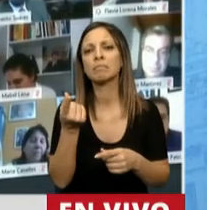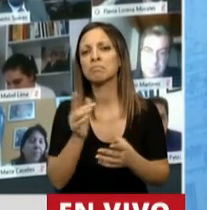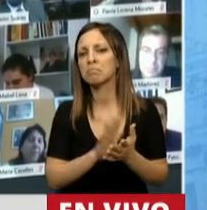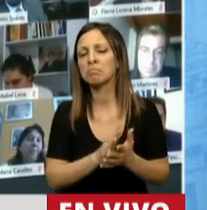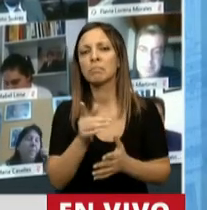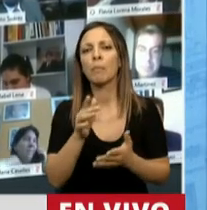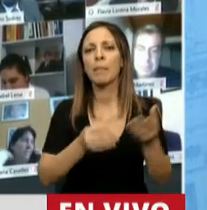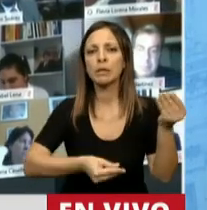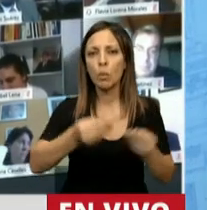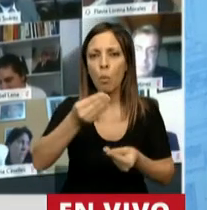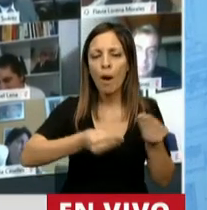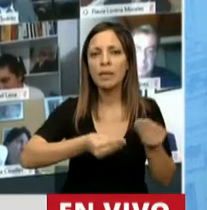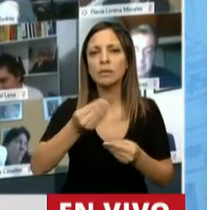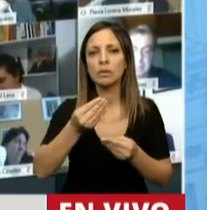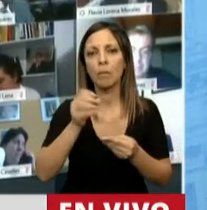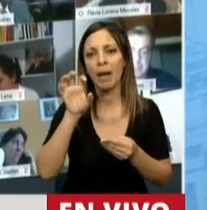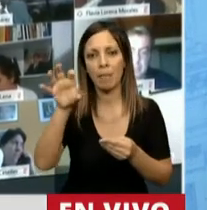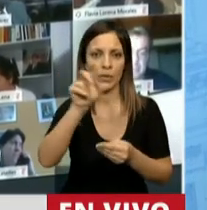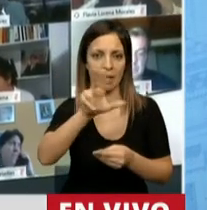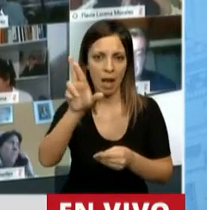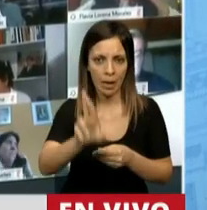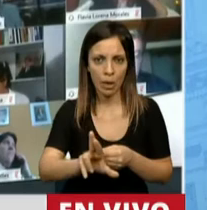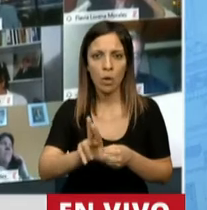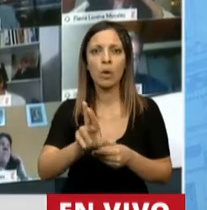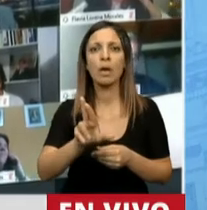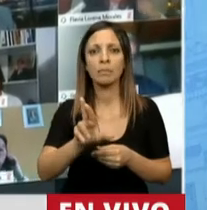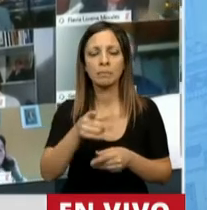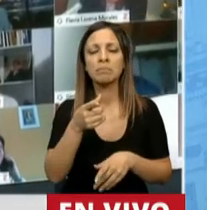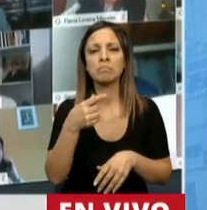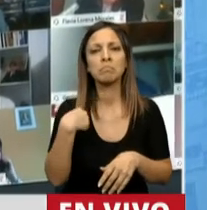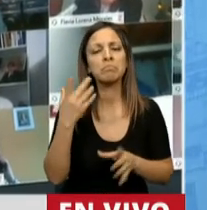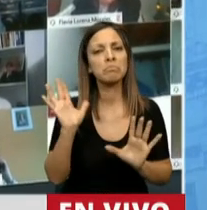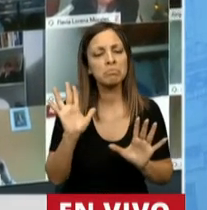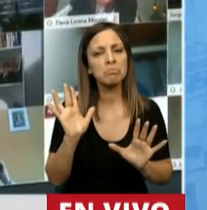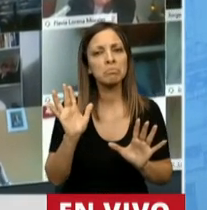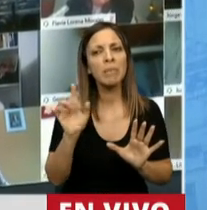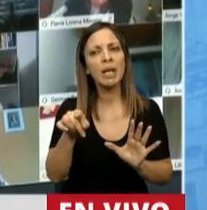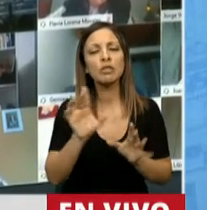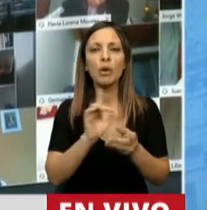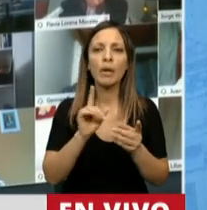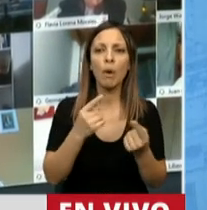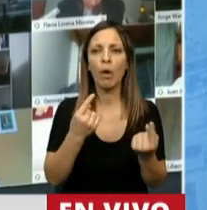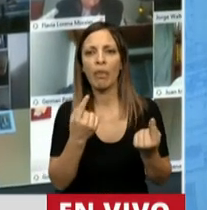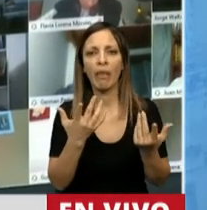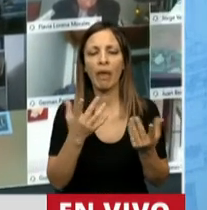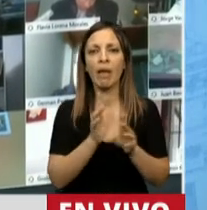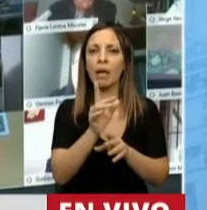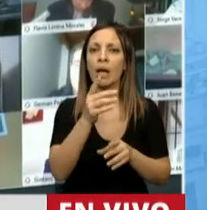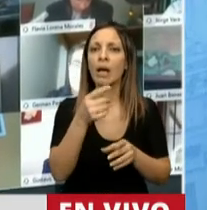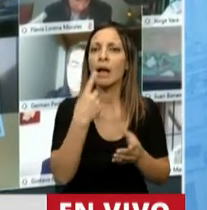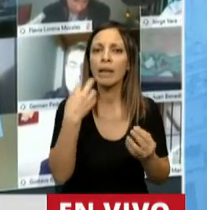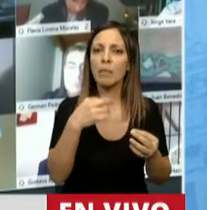de asignación presupuestaria para la provincia de La Rioja no constituye una dádiva, más bien importa